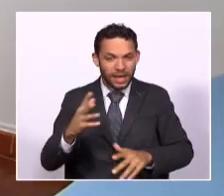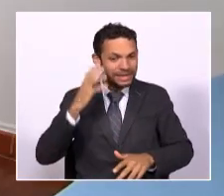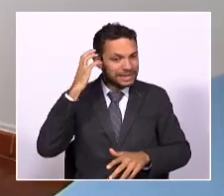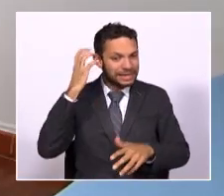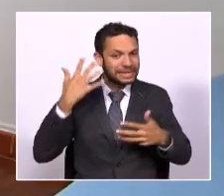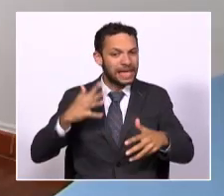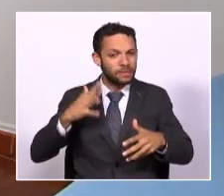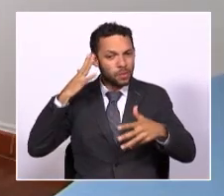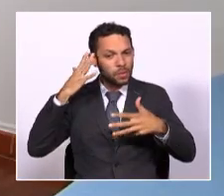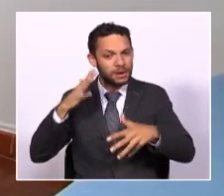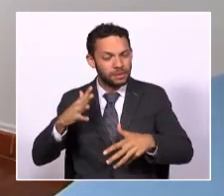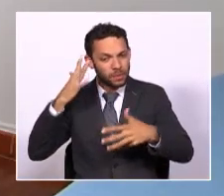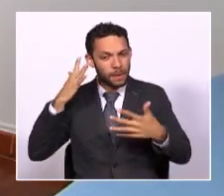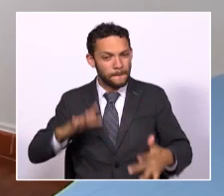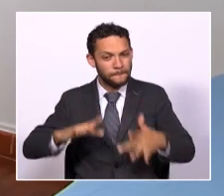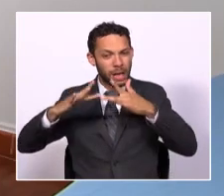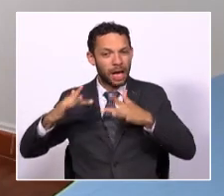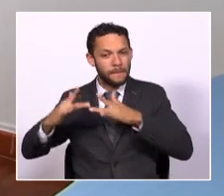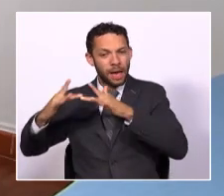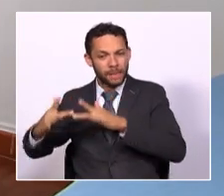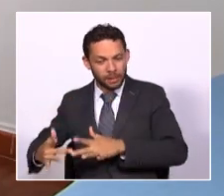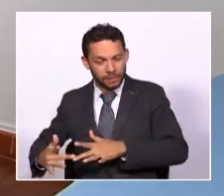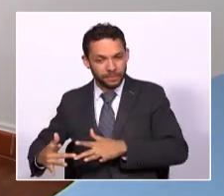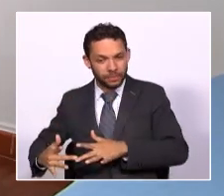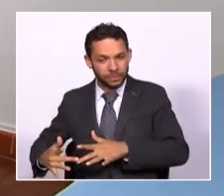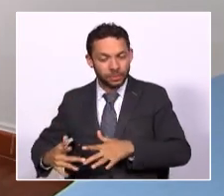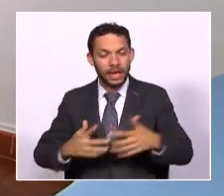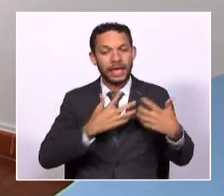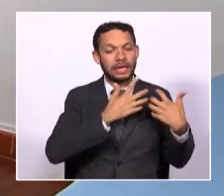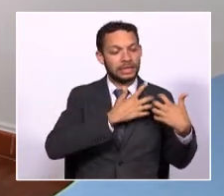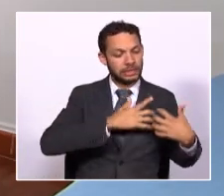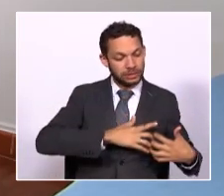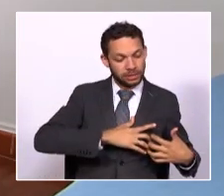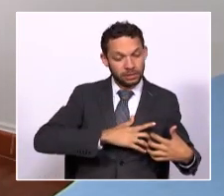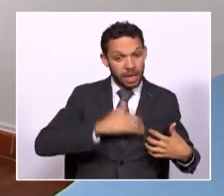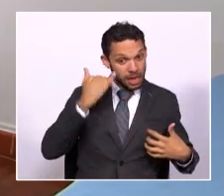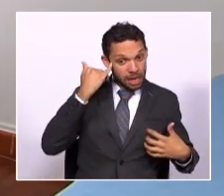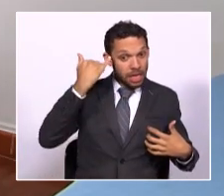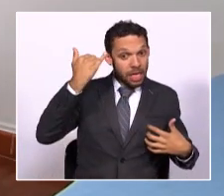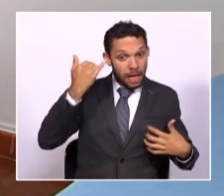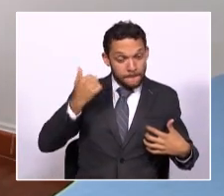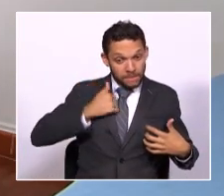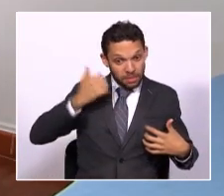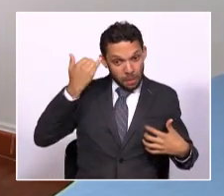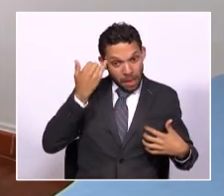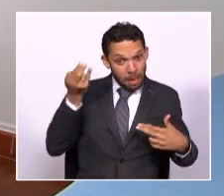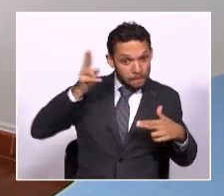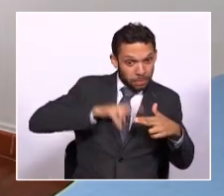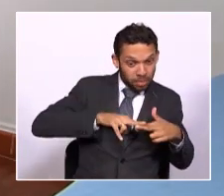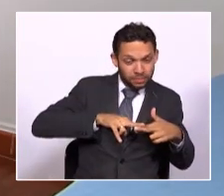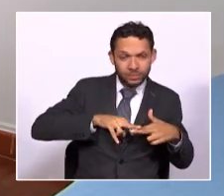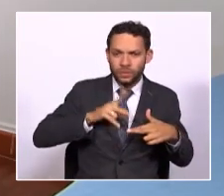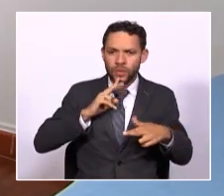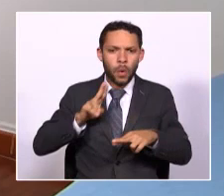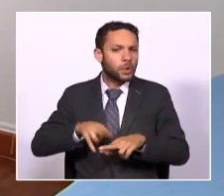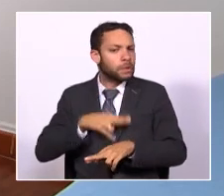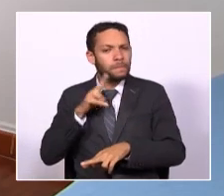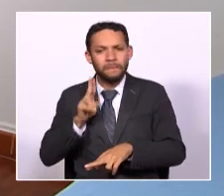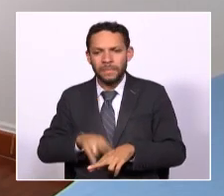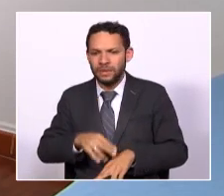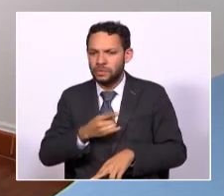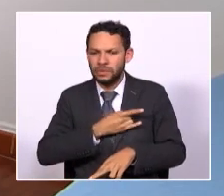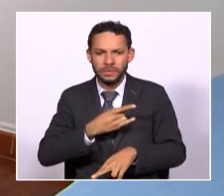es anatomía, esto no es una cosa empírica, esto no es medicina alternativa. Esto es medicina